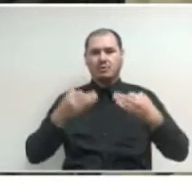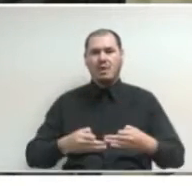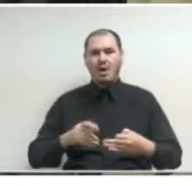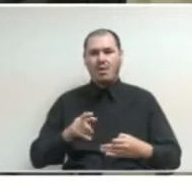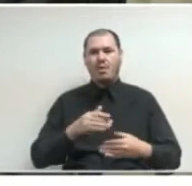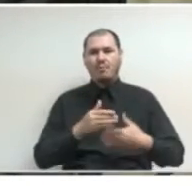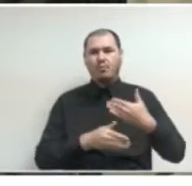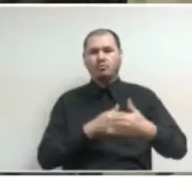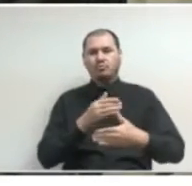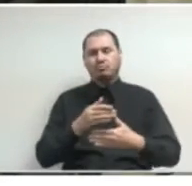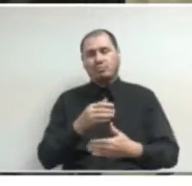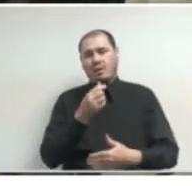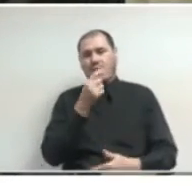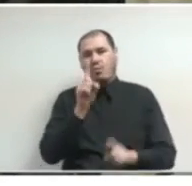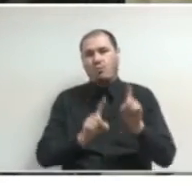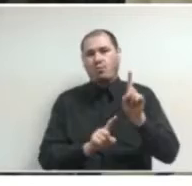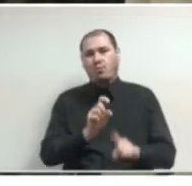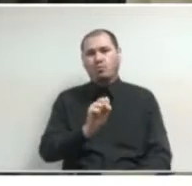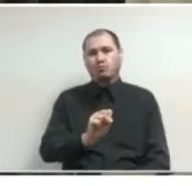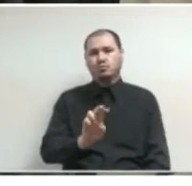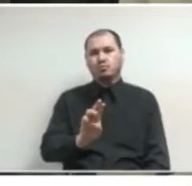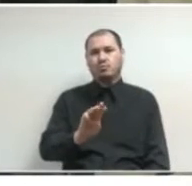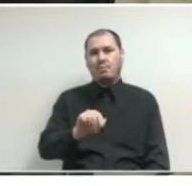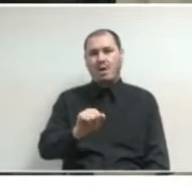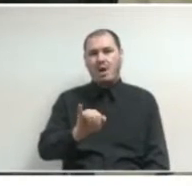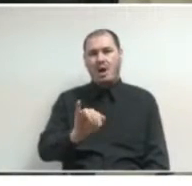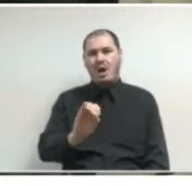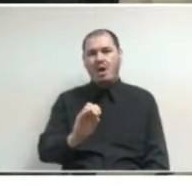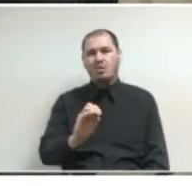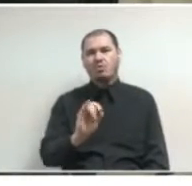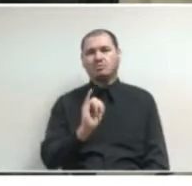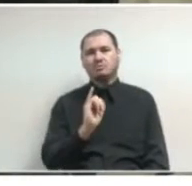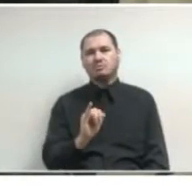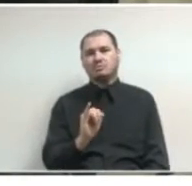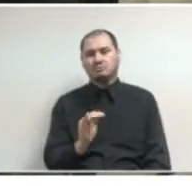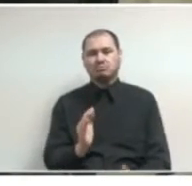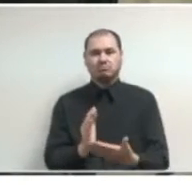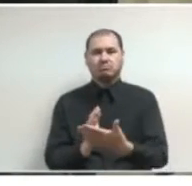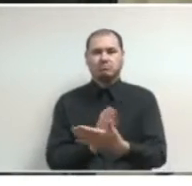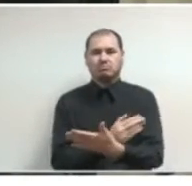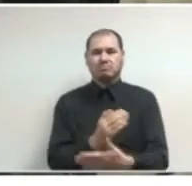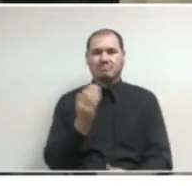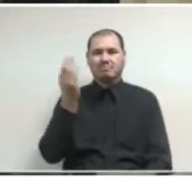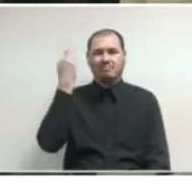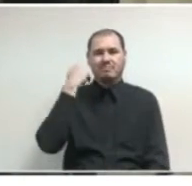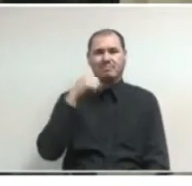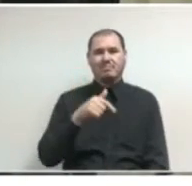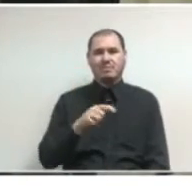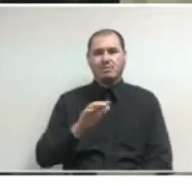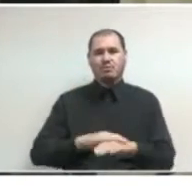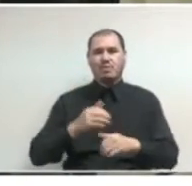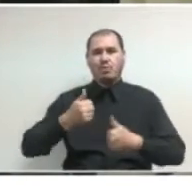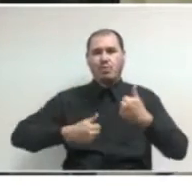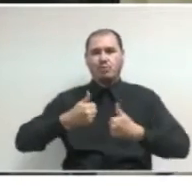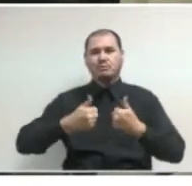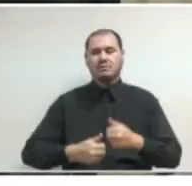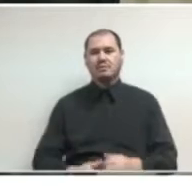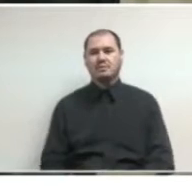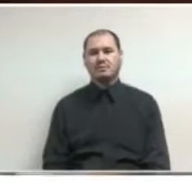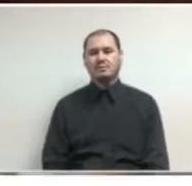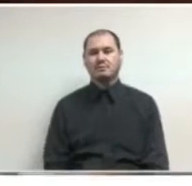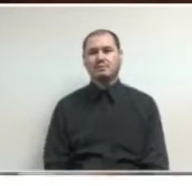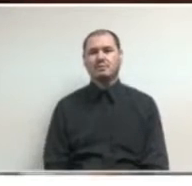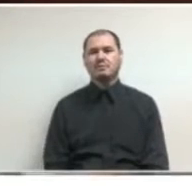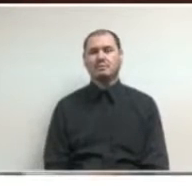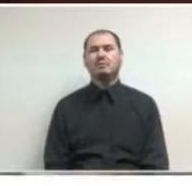proceso sumarial, etcétera, etcétera. Ese es el caso. Que habíamos previsto en la acordada. JAPE, acordada la concursabilidad que hoy lleva escuela.